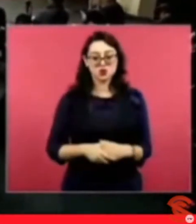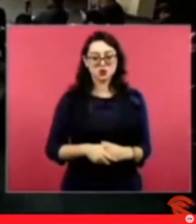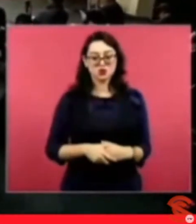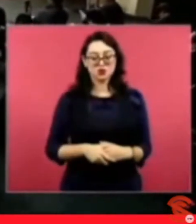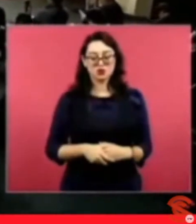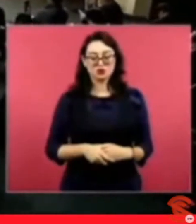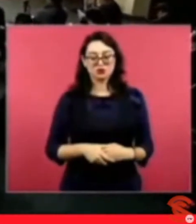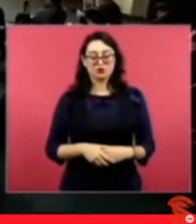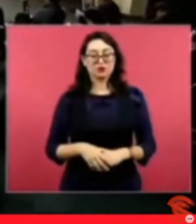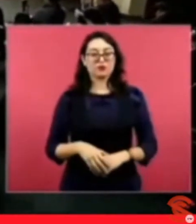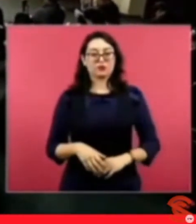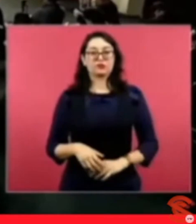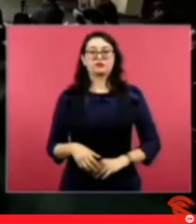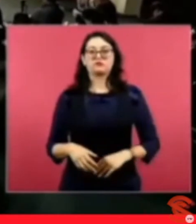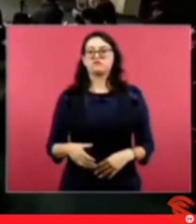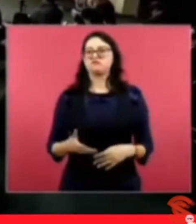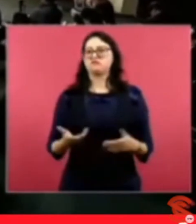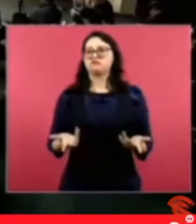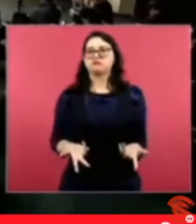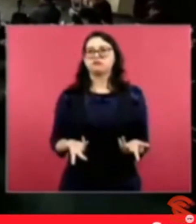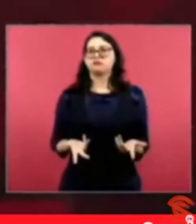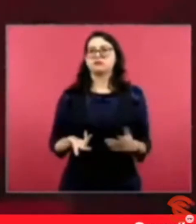de los 70 a